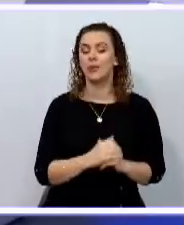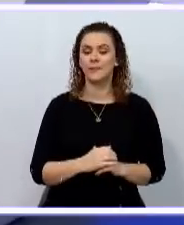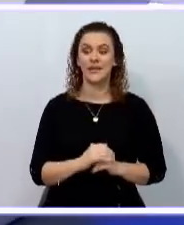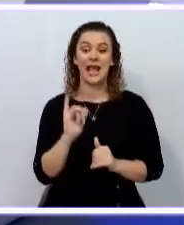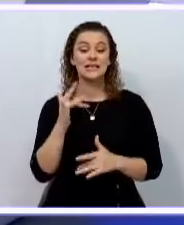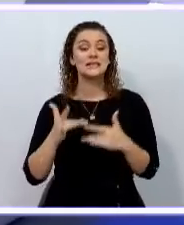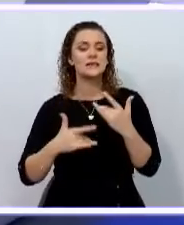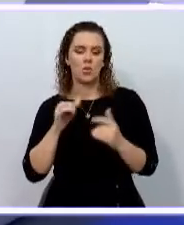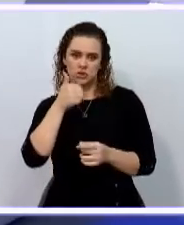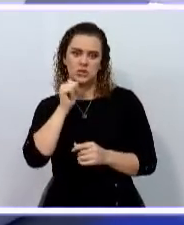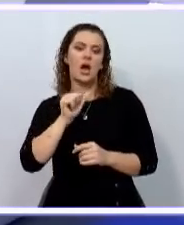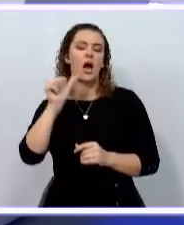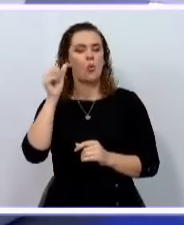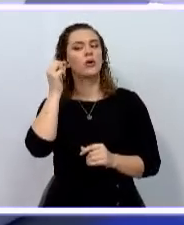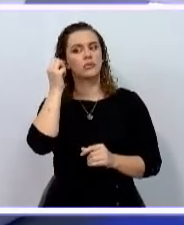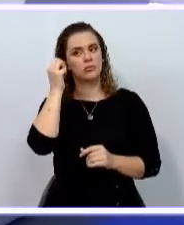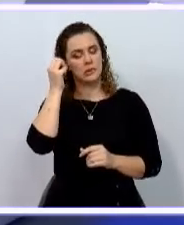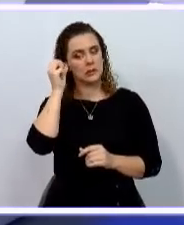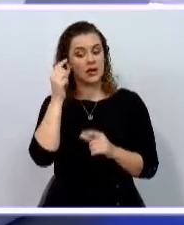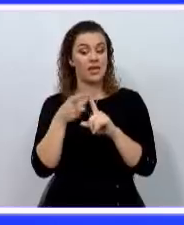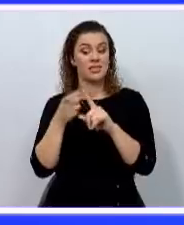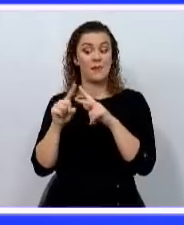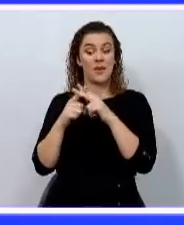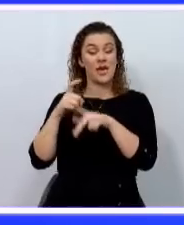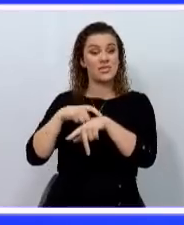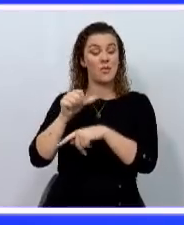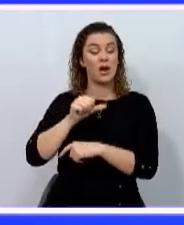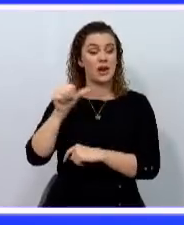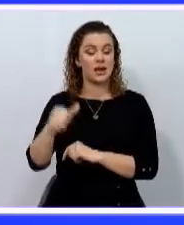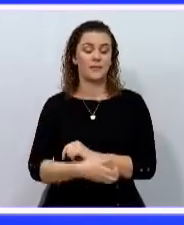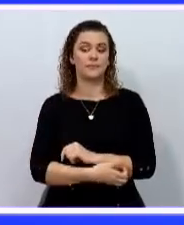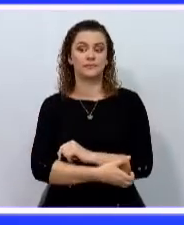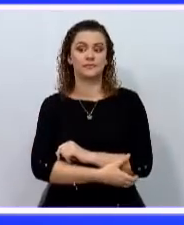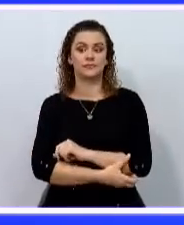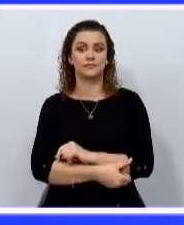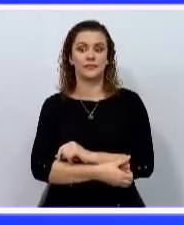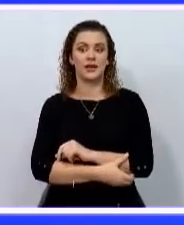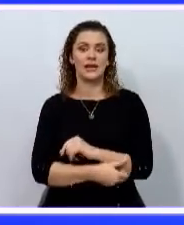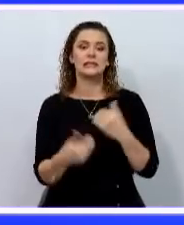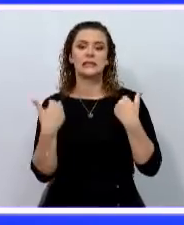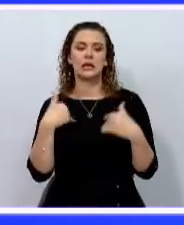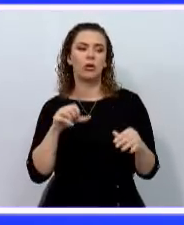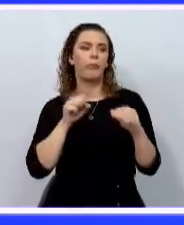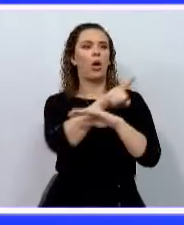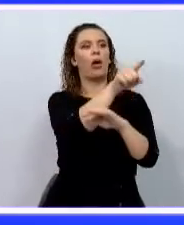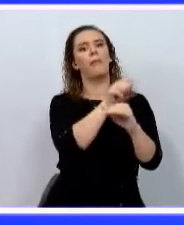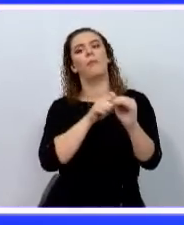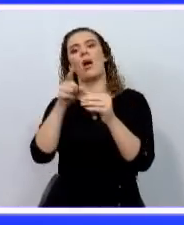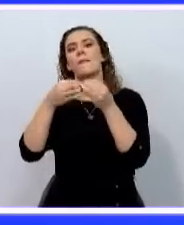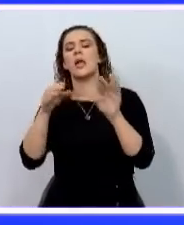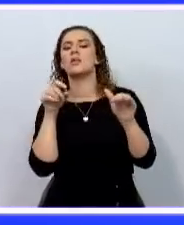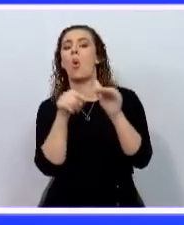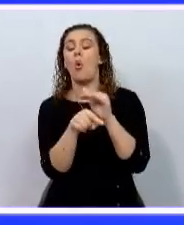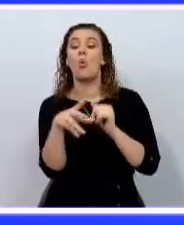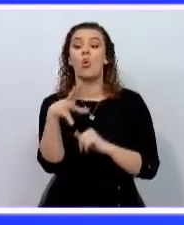esa sensación Sí quedó ayer mucho de morena Soto desde el primer tiempo cuando la liga se cansó de votar goles 11 contra 11 la liga jugaba